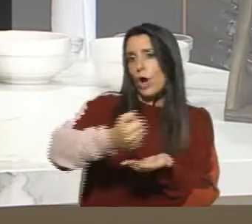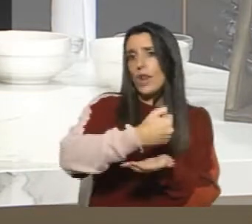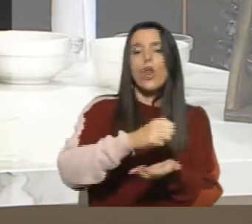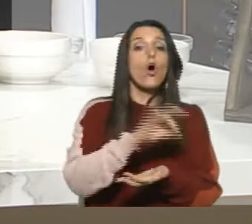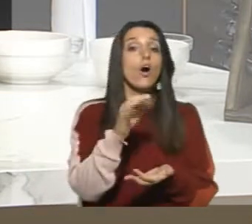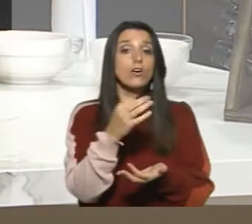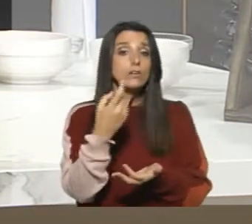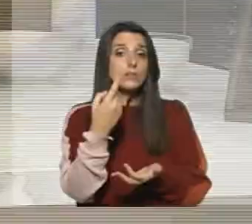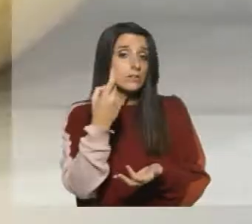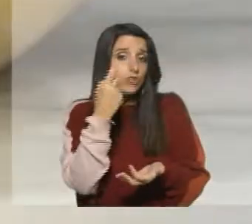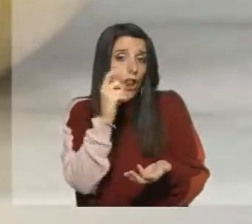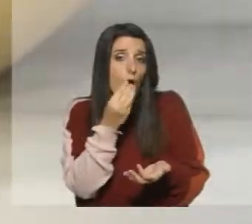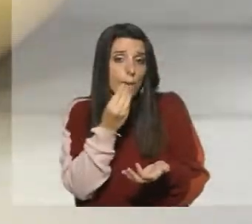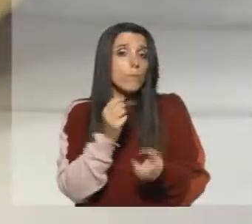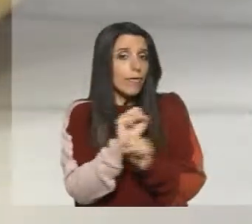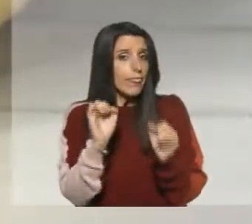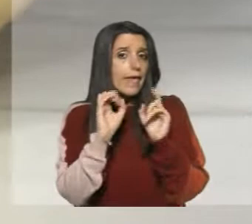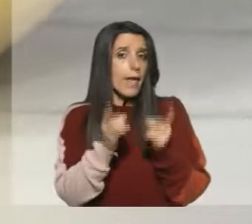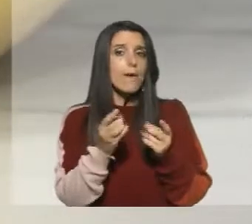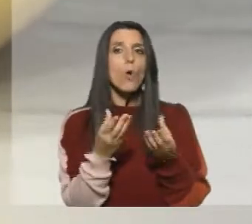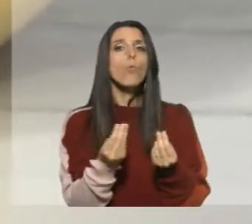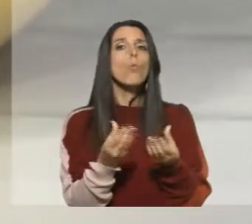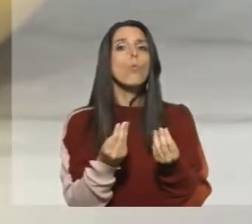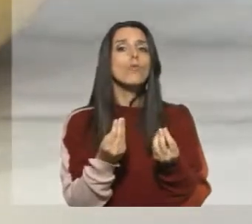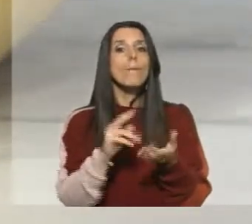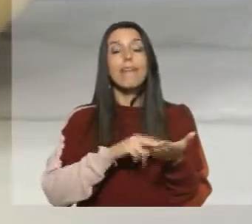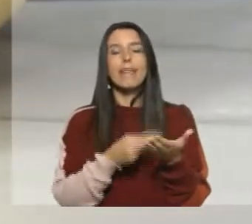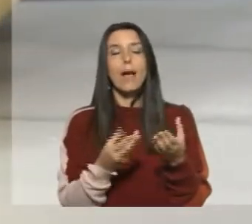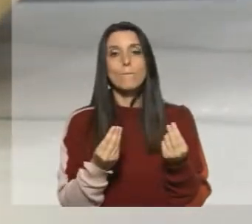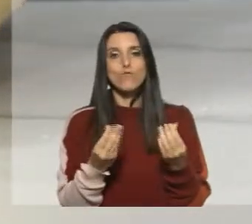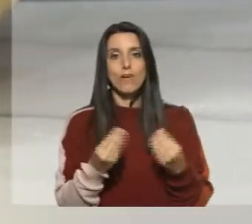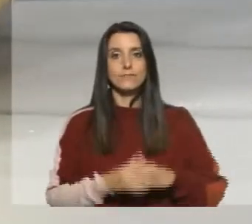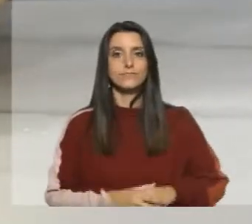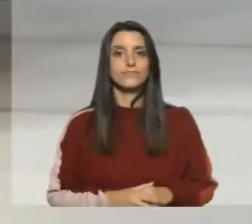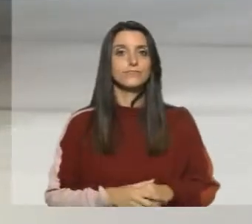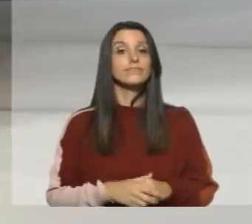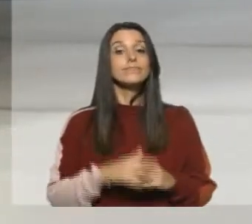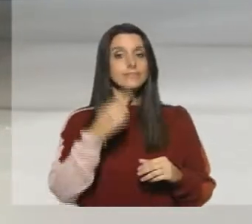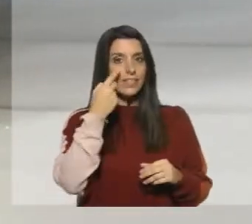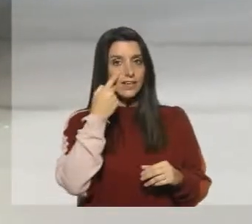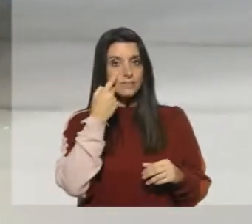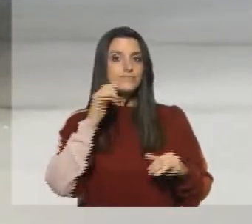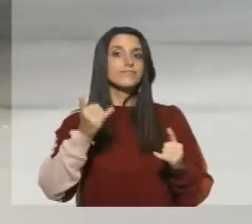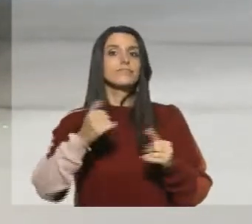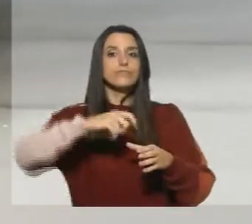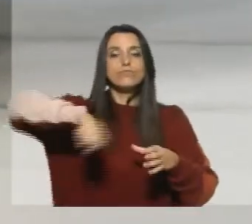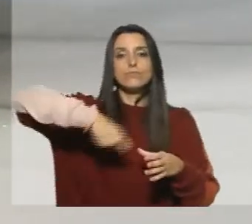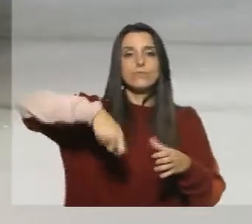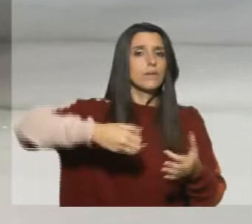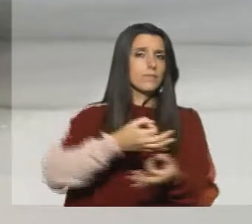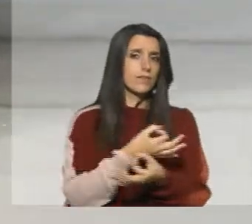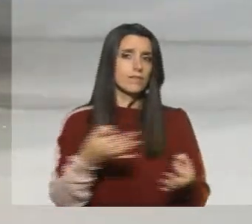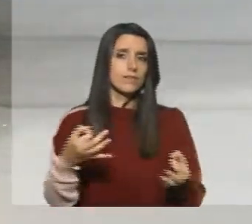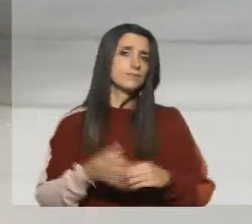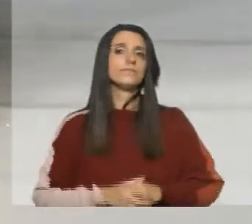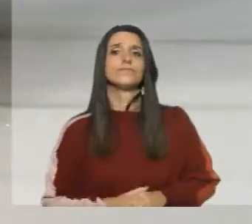comer sola, también es ideal. Porque es bien húmeda por la cantidad de manteca que tiene. Mira, ¿ves? Mira, ahí me quedó brumito. Ahí va.